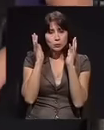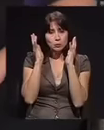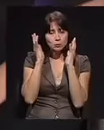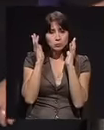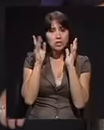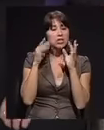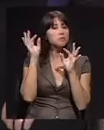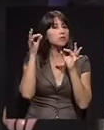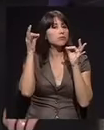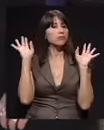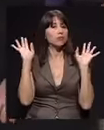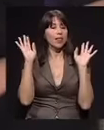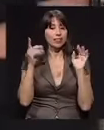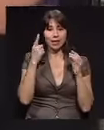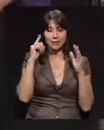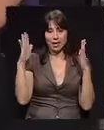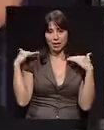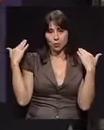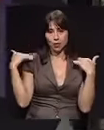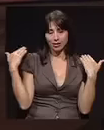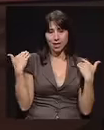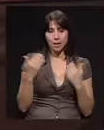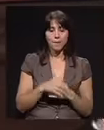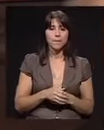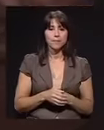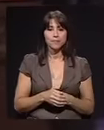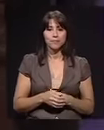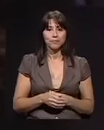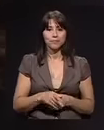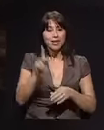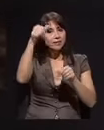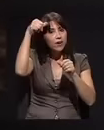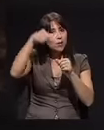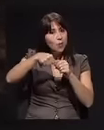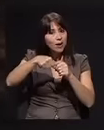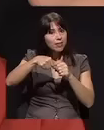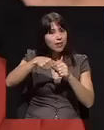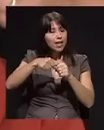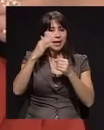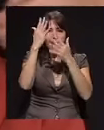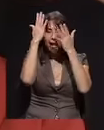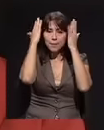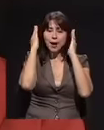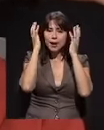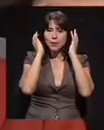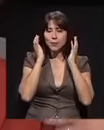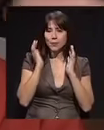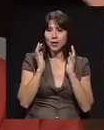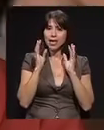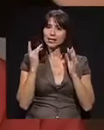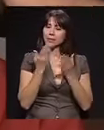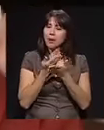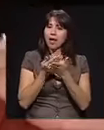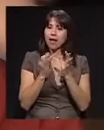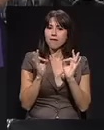suelta y las puntas quedan para afuera. Y recuerde que la limpieza e hidratación son